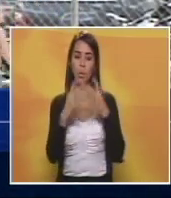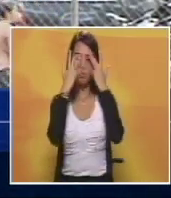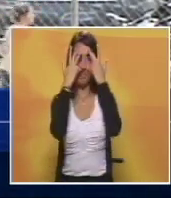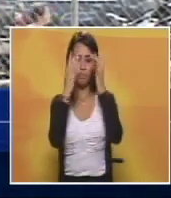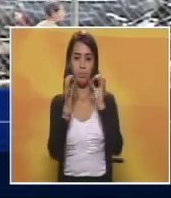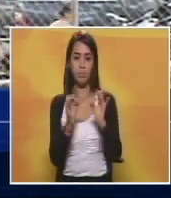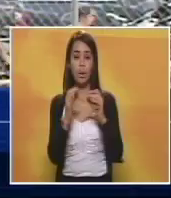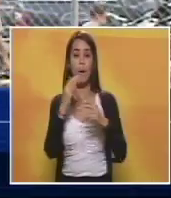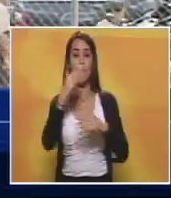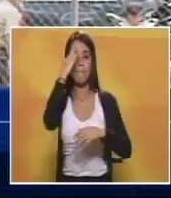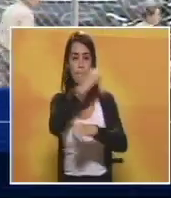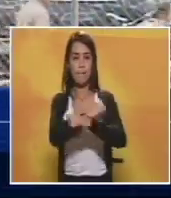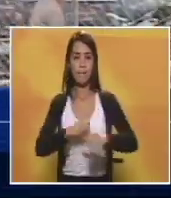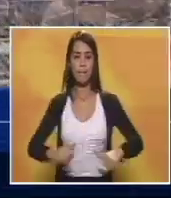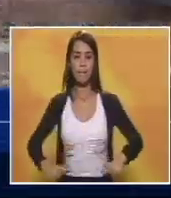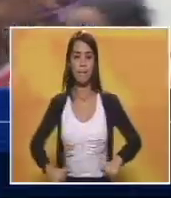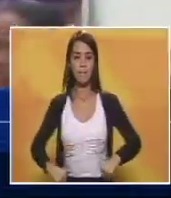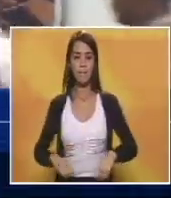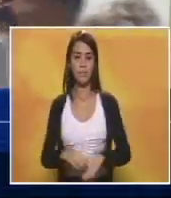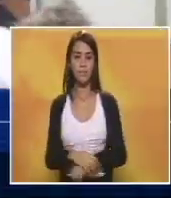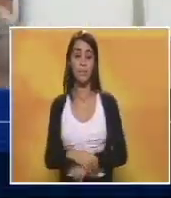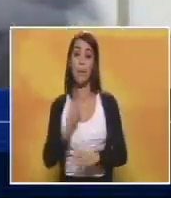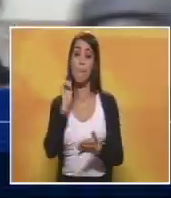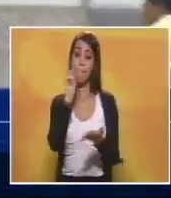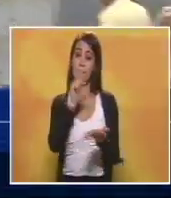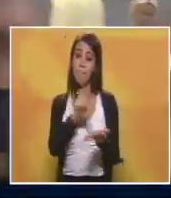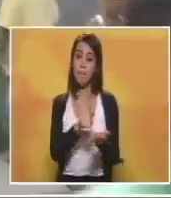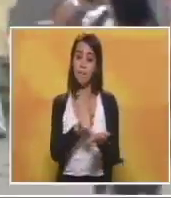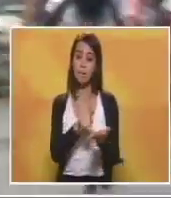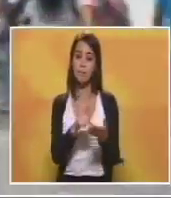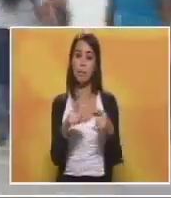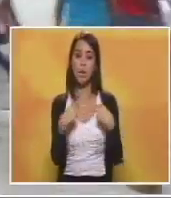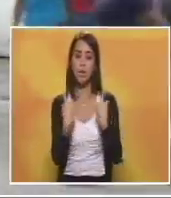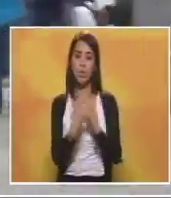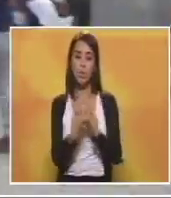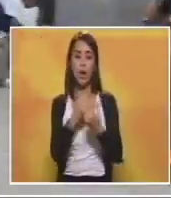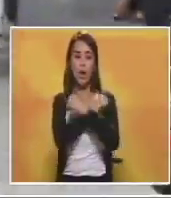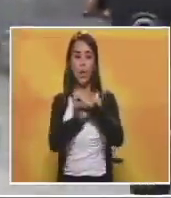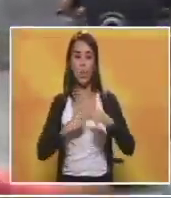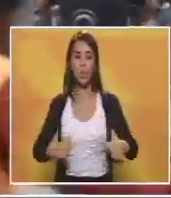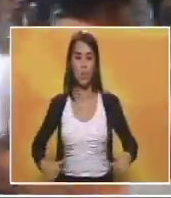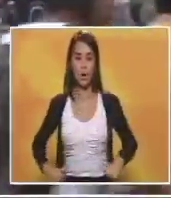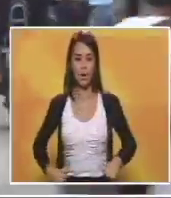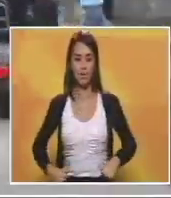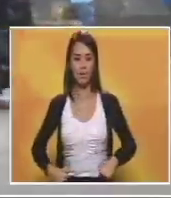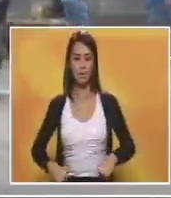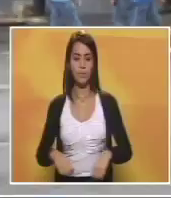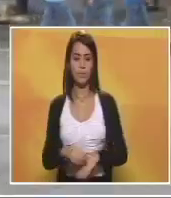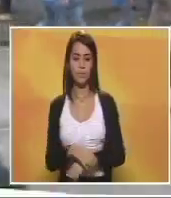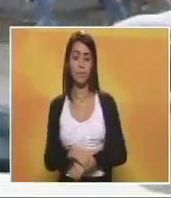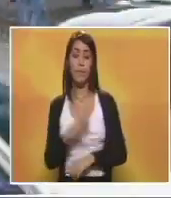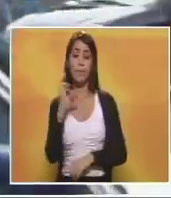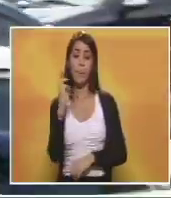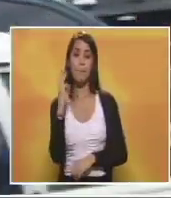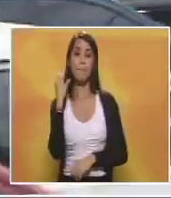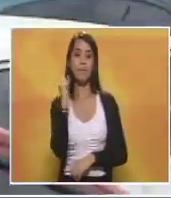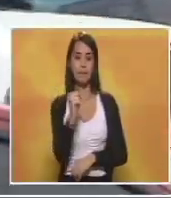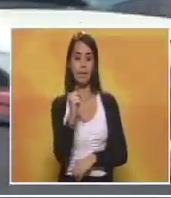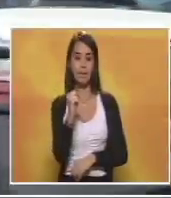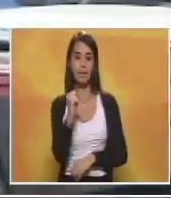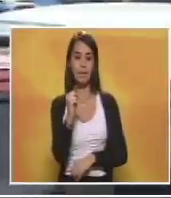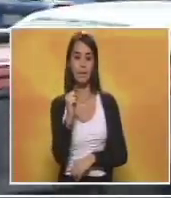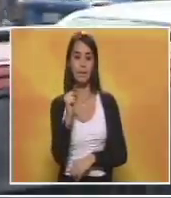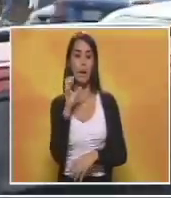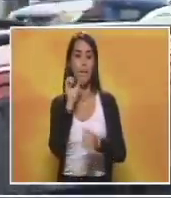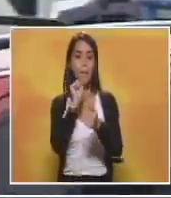militar de gecina acudió al puesto de la guardia ubicada en el barrio mesuca de petare para aprender